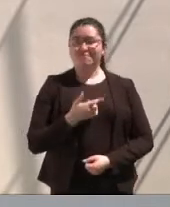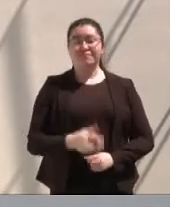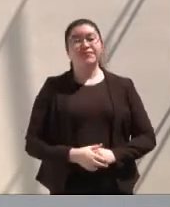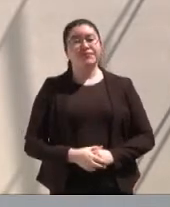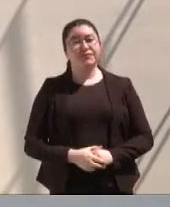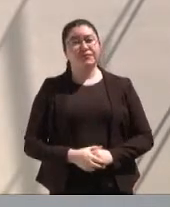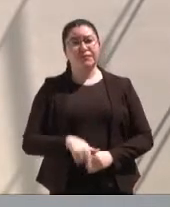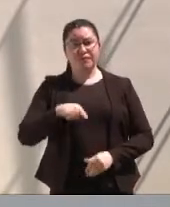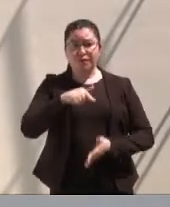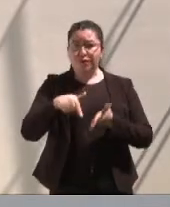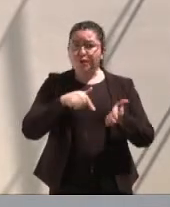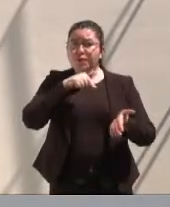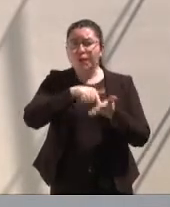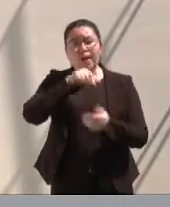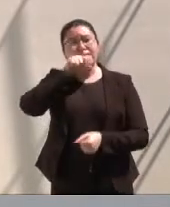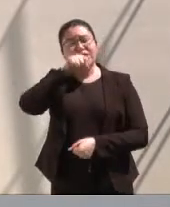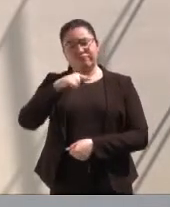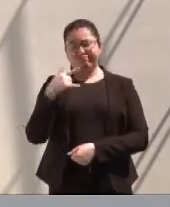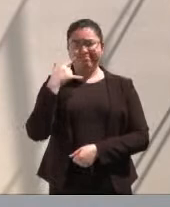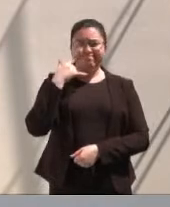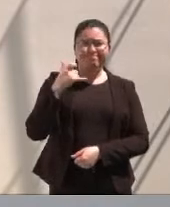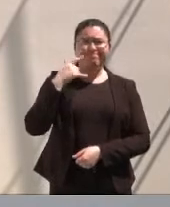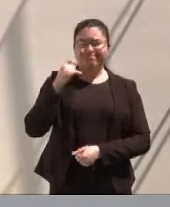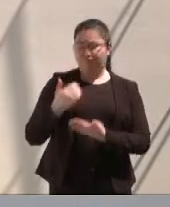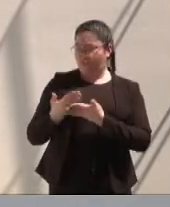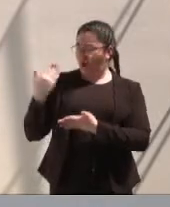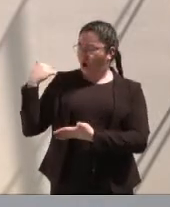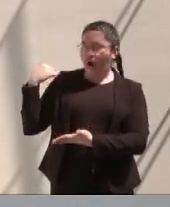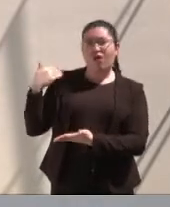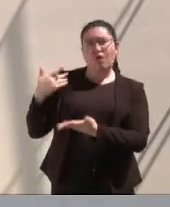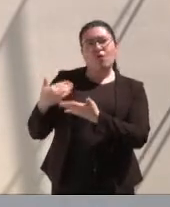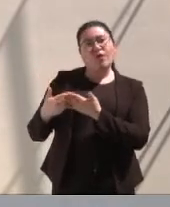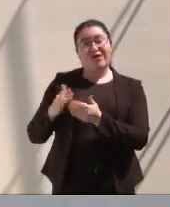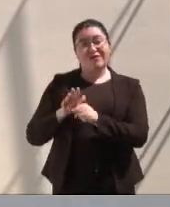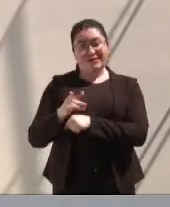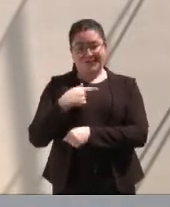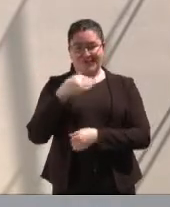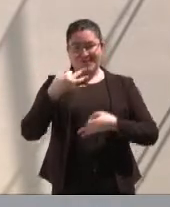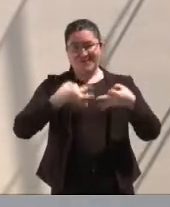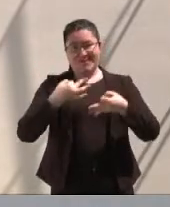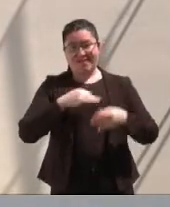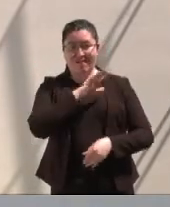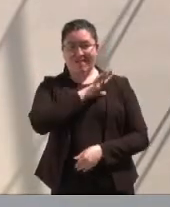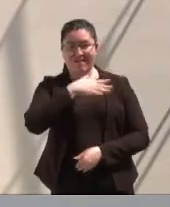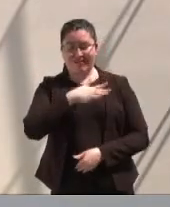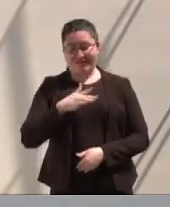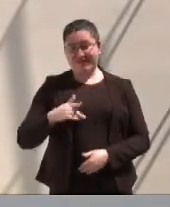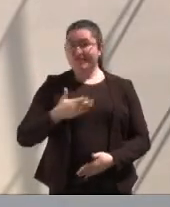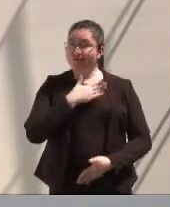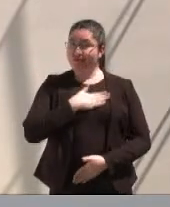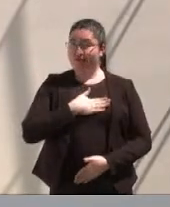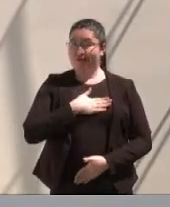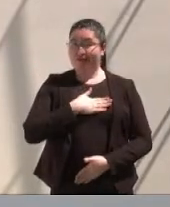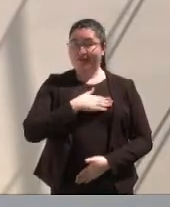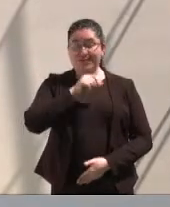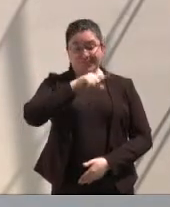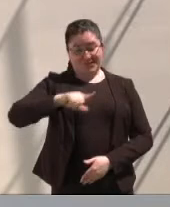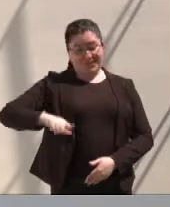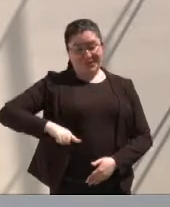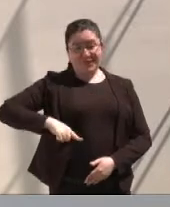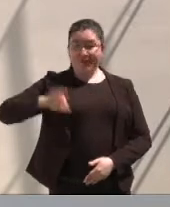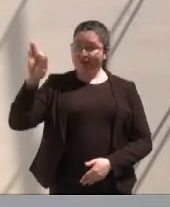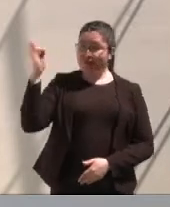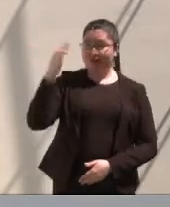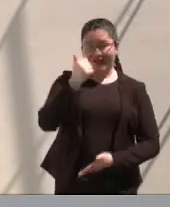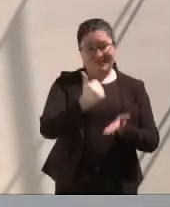Este espacio se sumará al gran esfuerzo que realiza el día de hoy desde la Fiscalía General de Justicia y desde el Gobierno Federal y